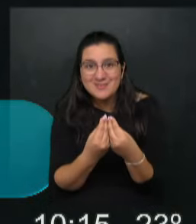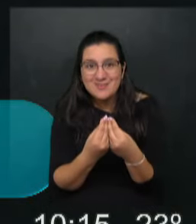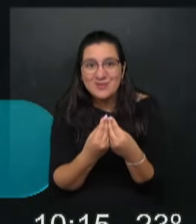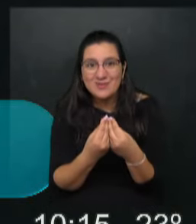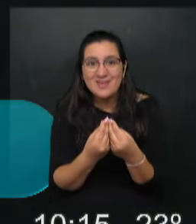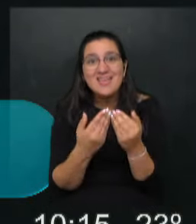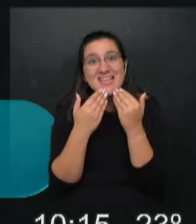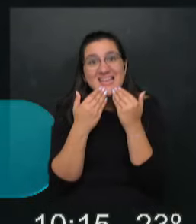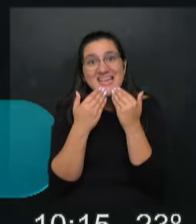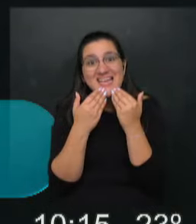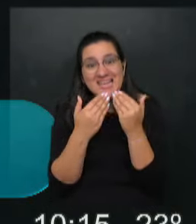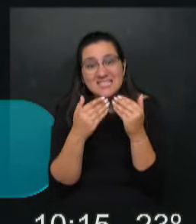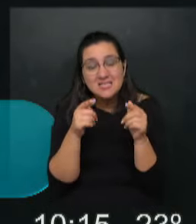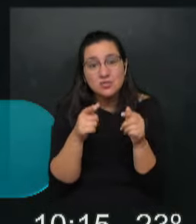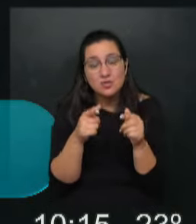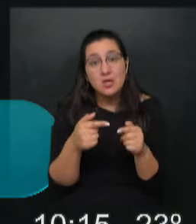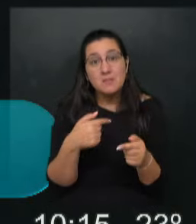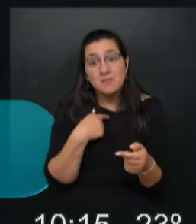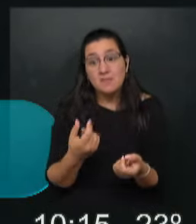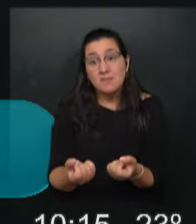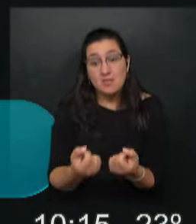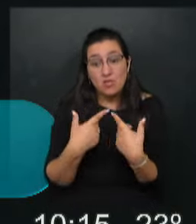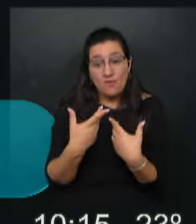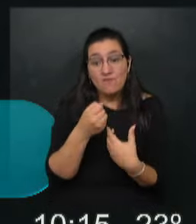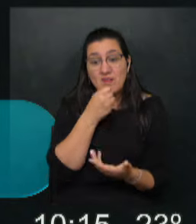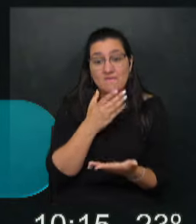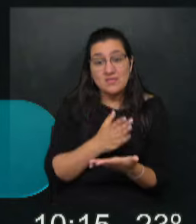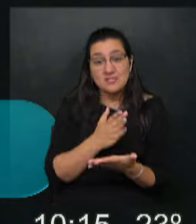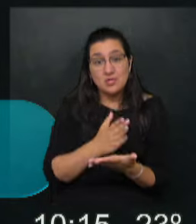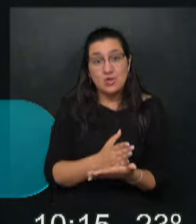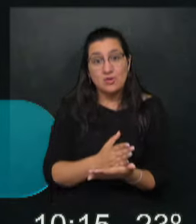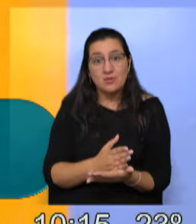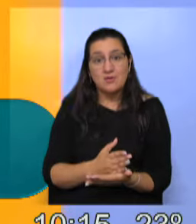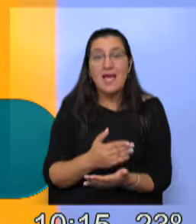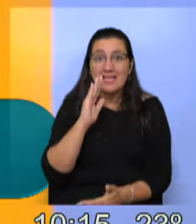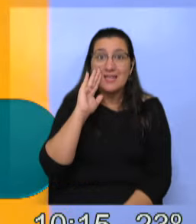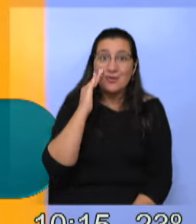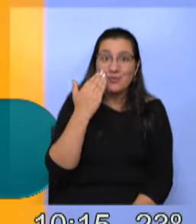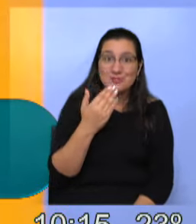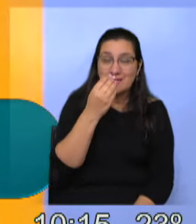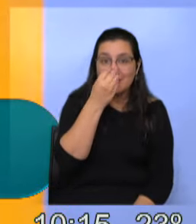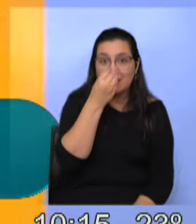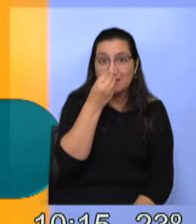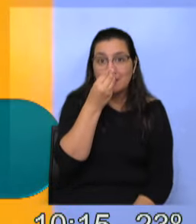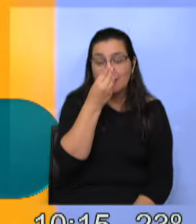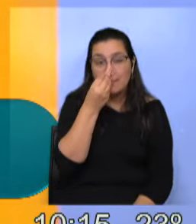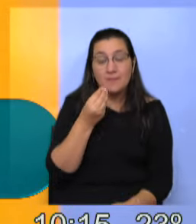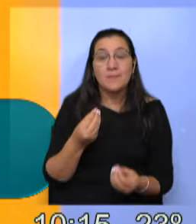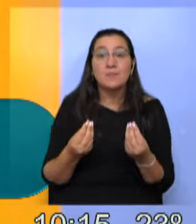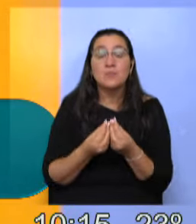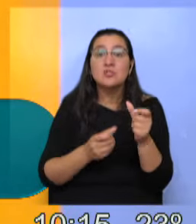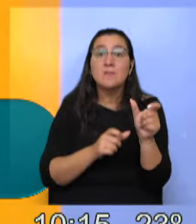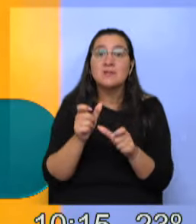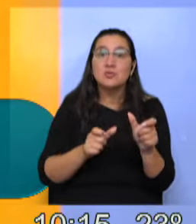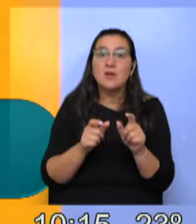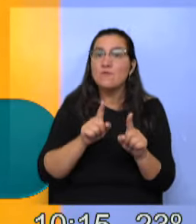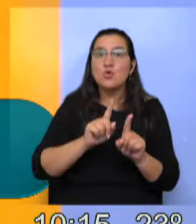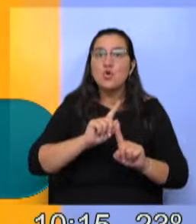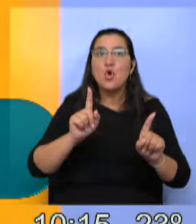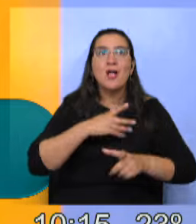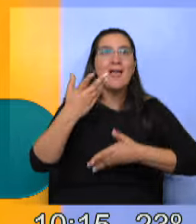Y gracias a eso yo me he visto beneficiada. Entonces, nada. Yo creo que mucha hay que reconocer. Gente, claro, pero mucha y gente. Agradecer. Vos no